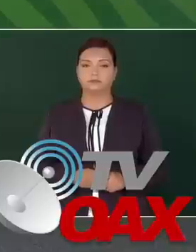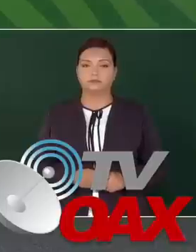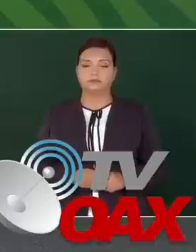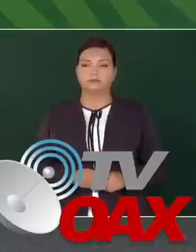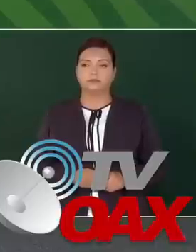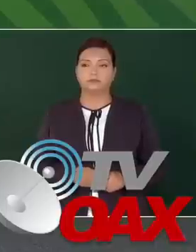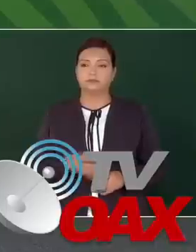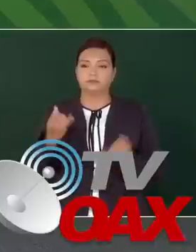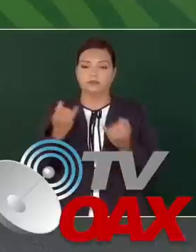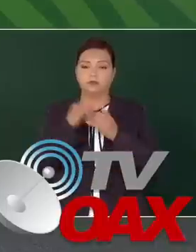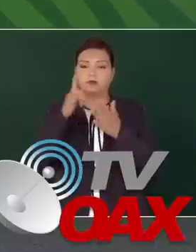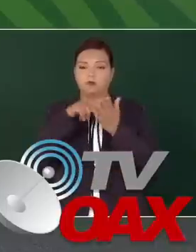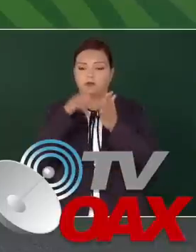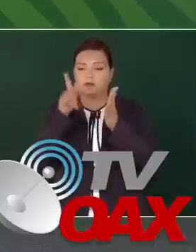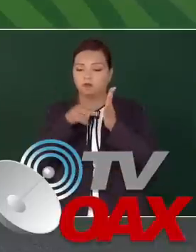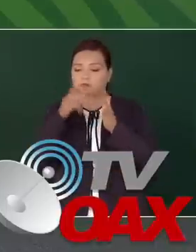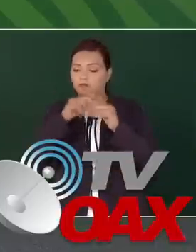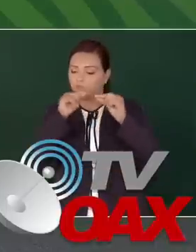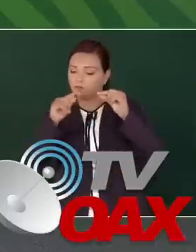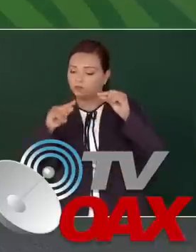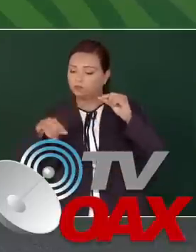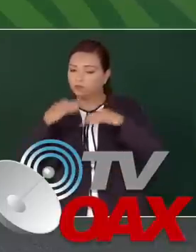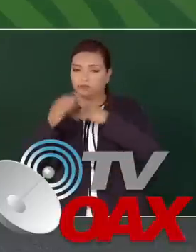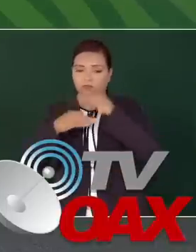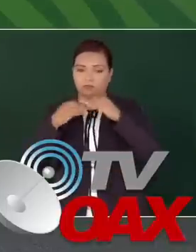y ya también para acá todo es